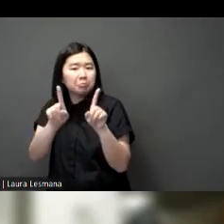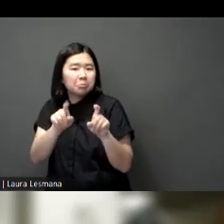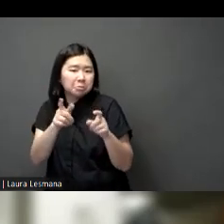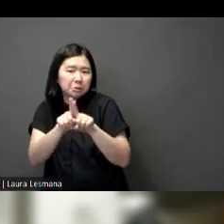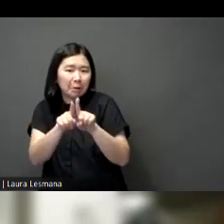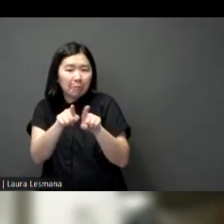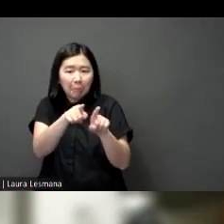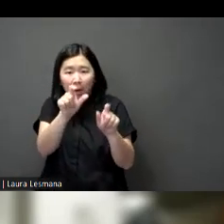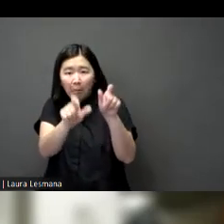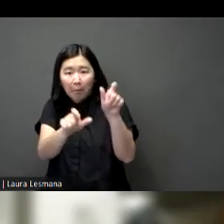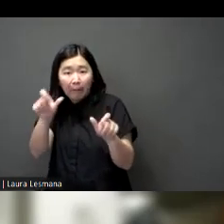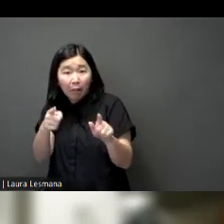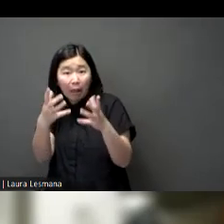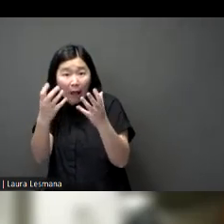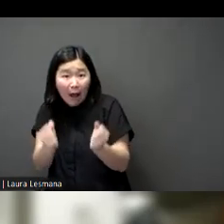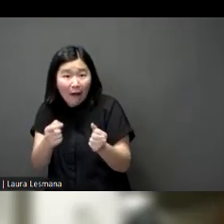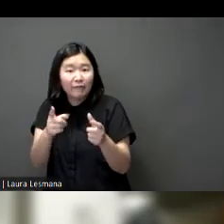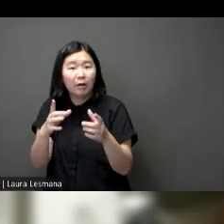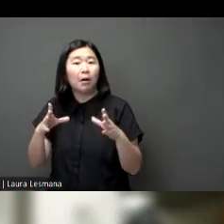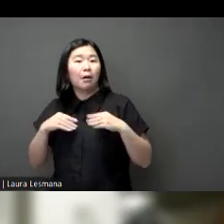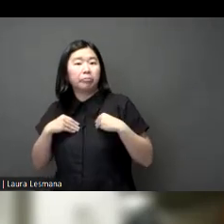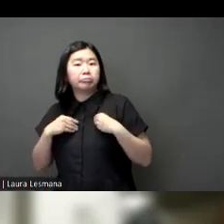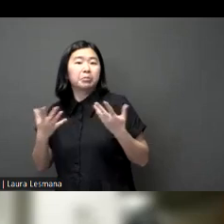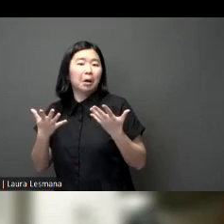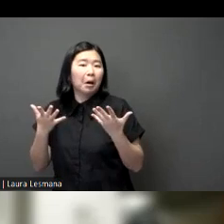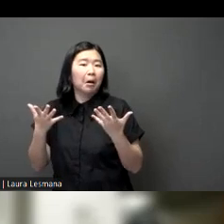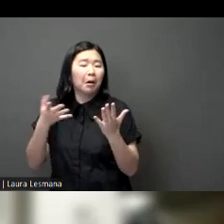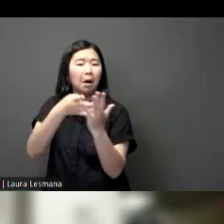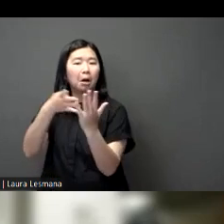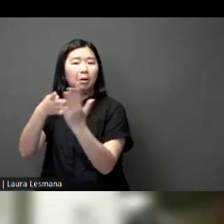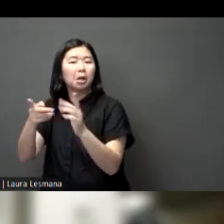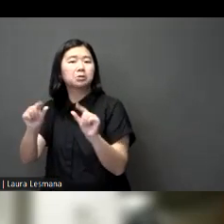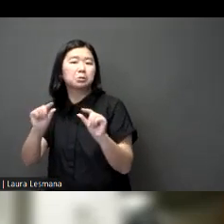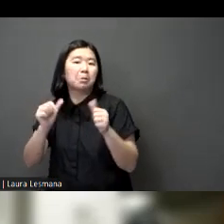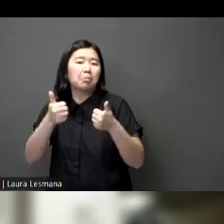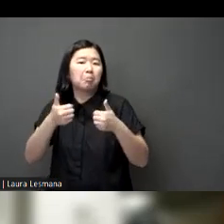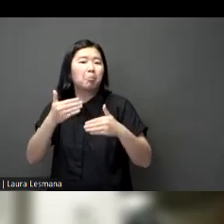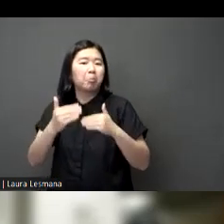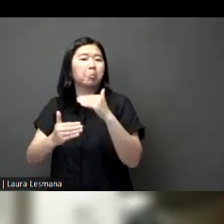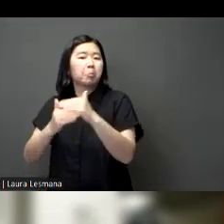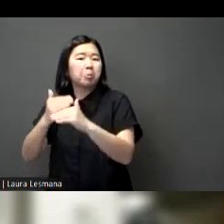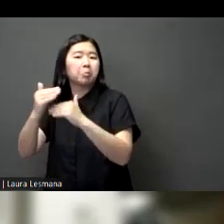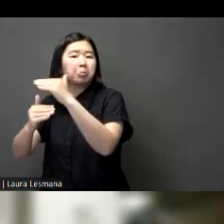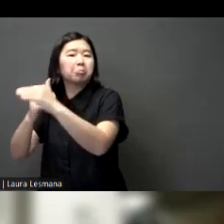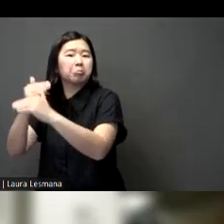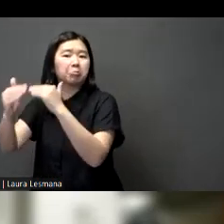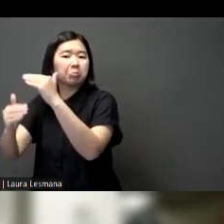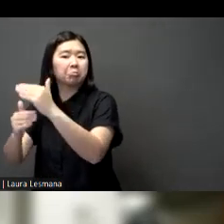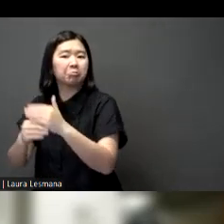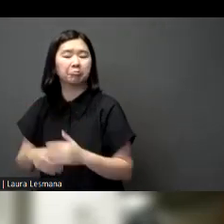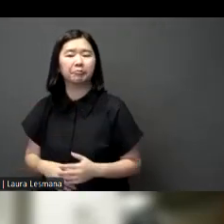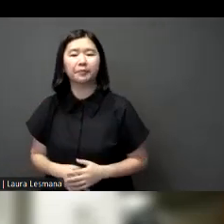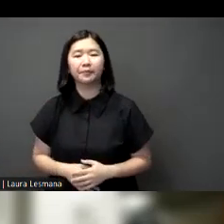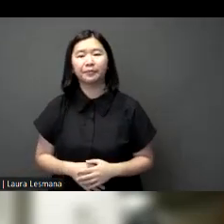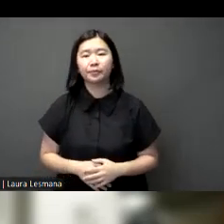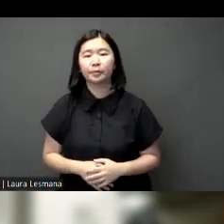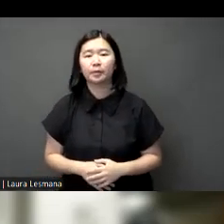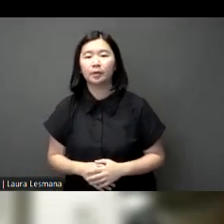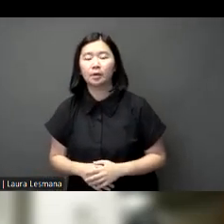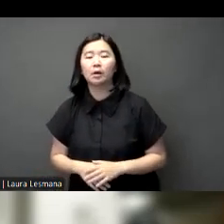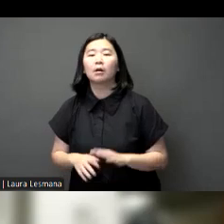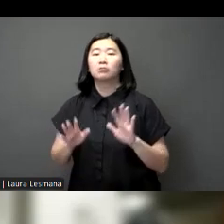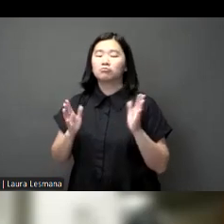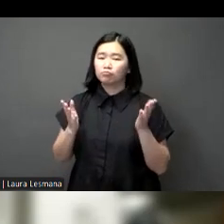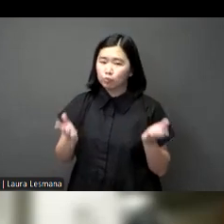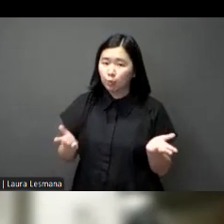este programa o el abordaje es un éxito, ¿cierto? De que existen talleres, campañas comunicacionales donde las